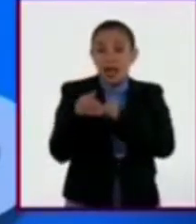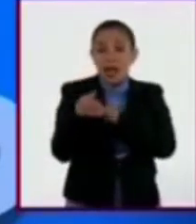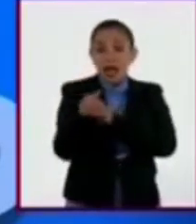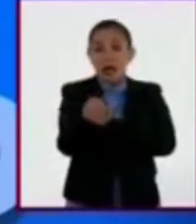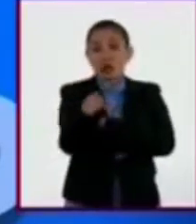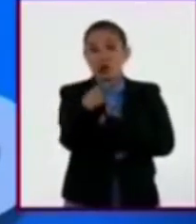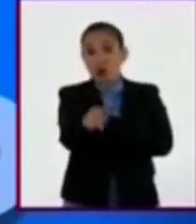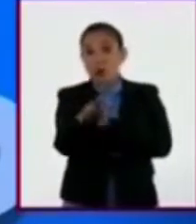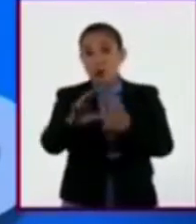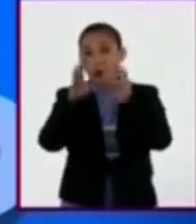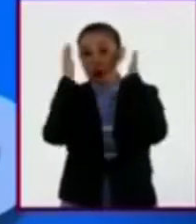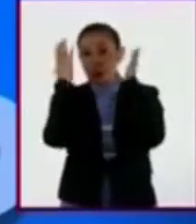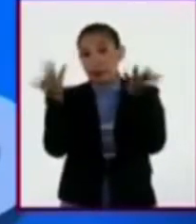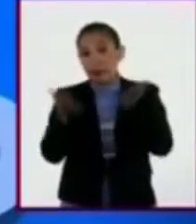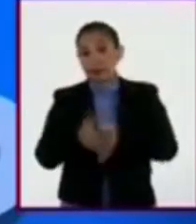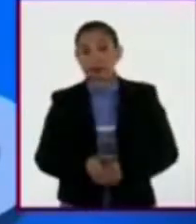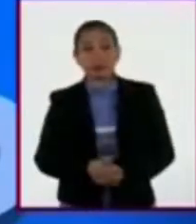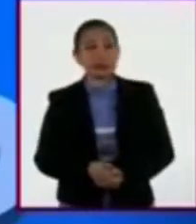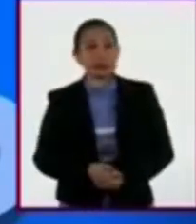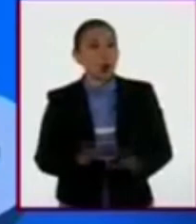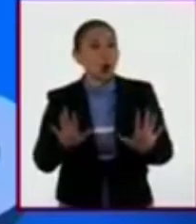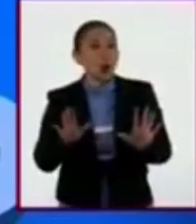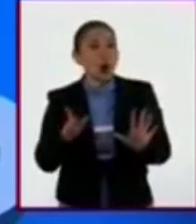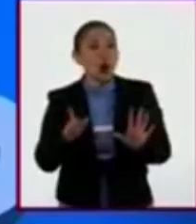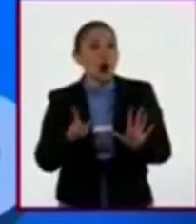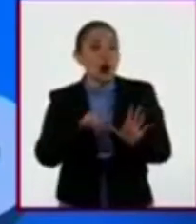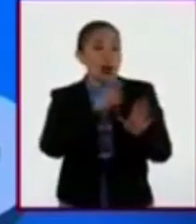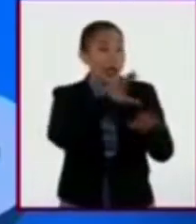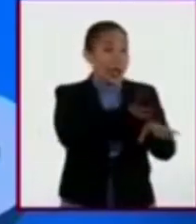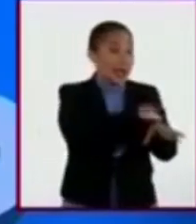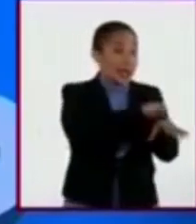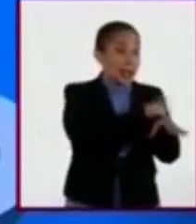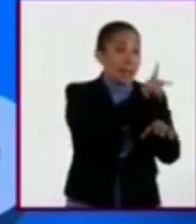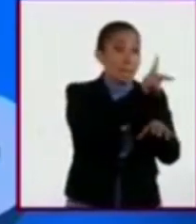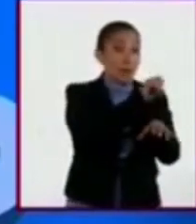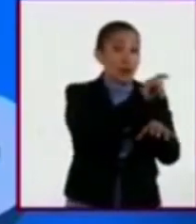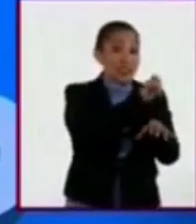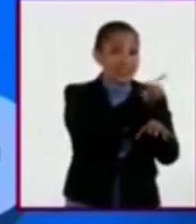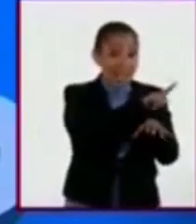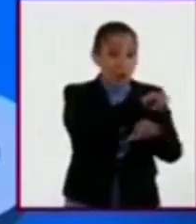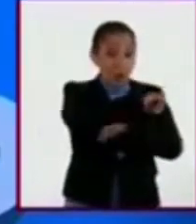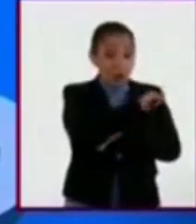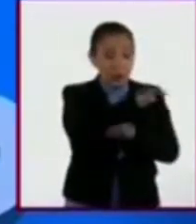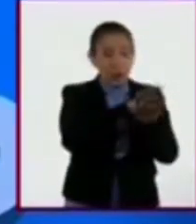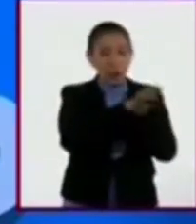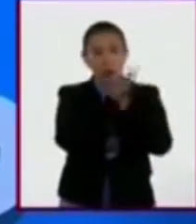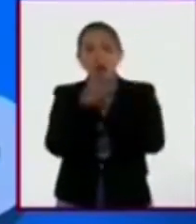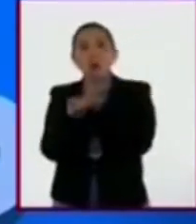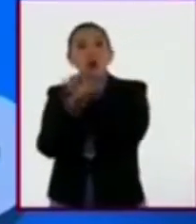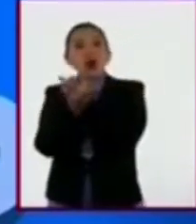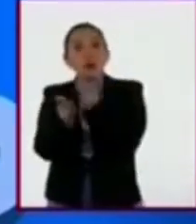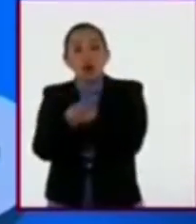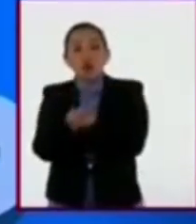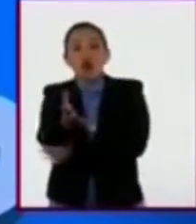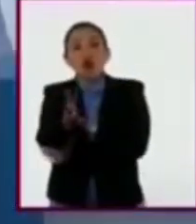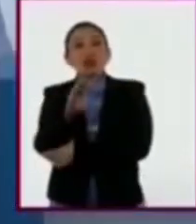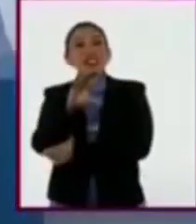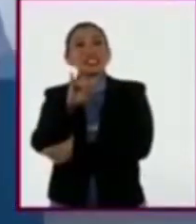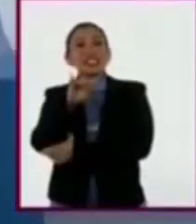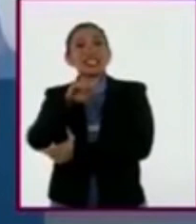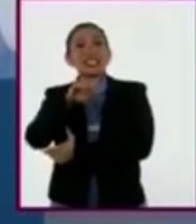tanto tiene velocidad. Es como un después de la energía potencial almacenada que ahora se liberó como energía